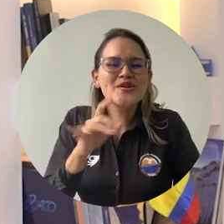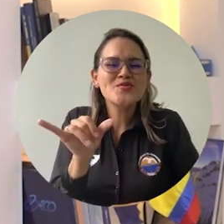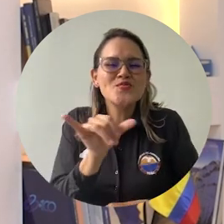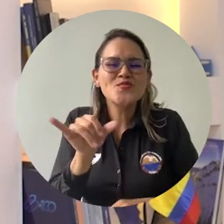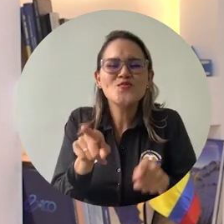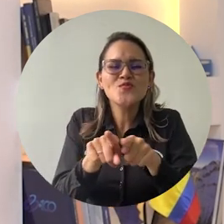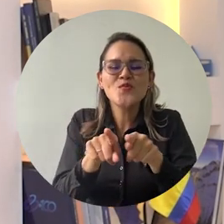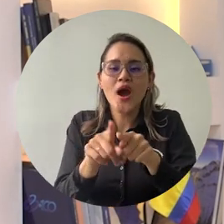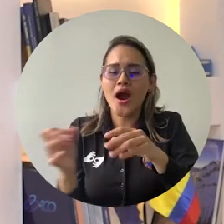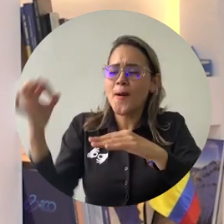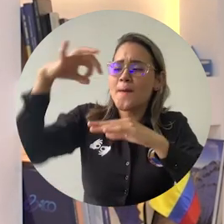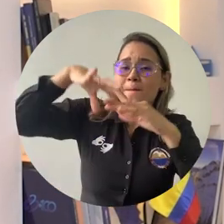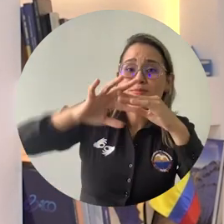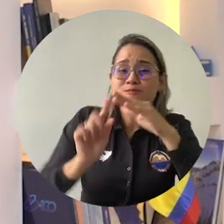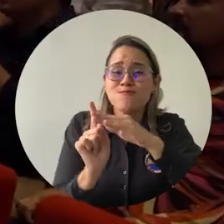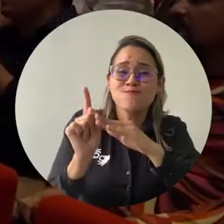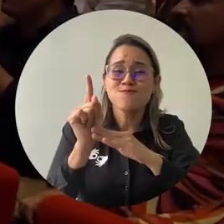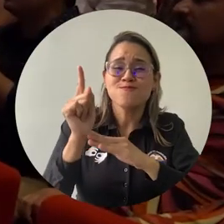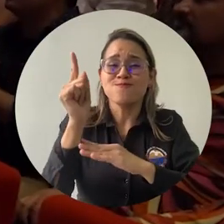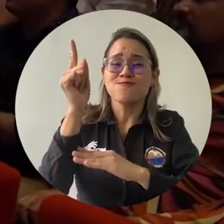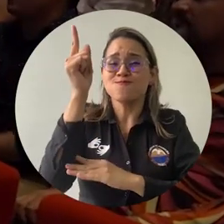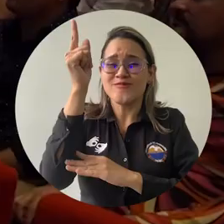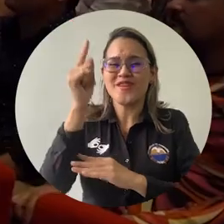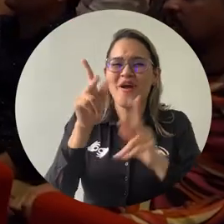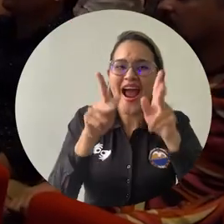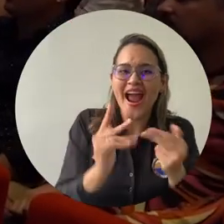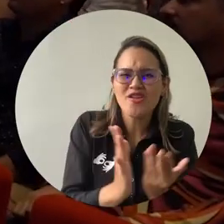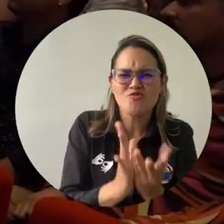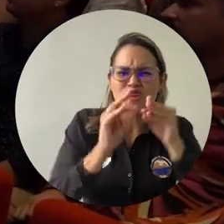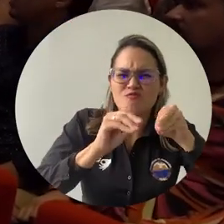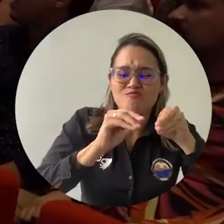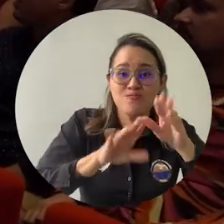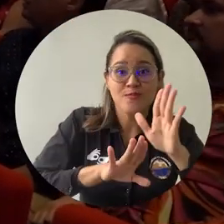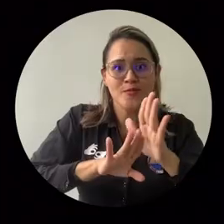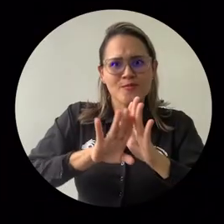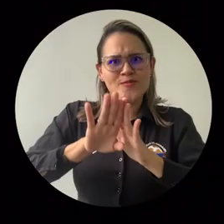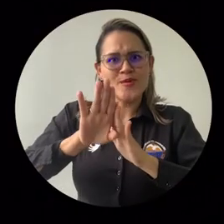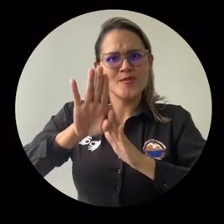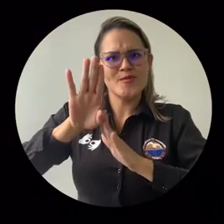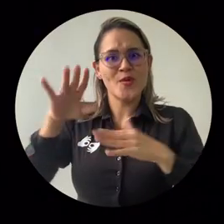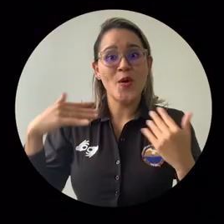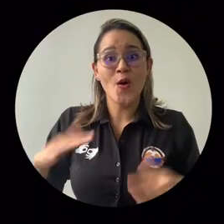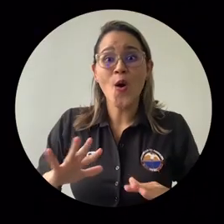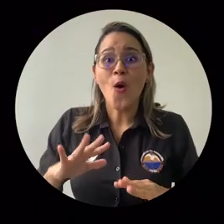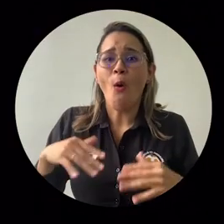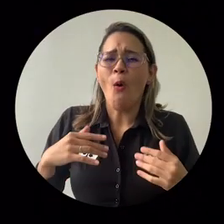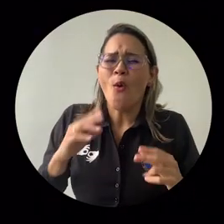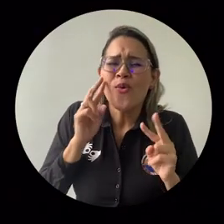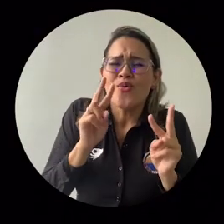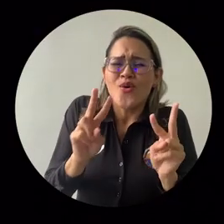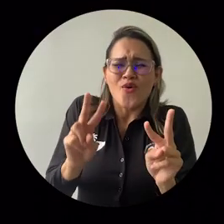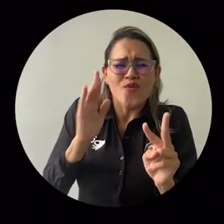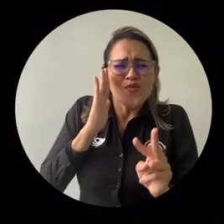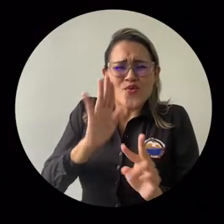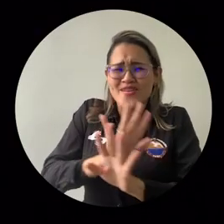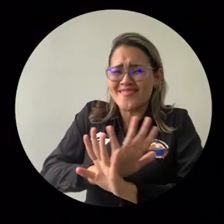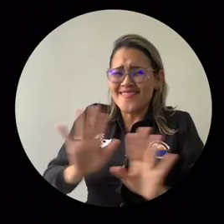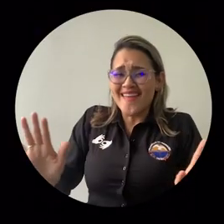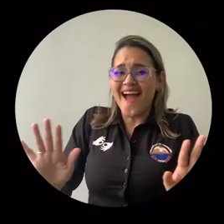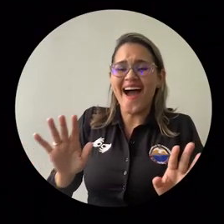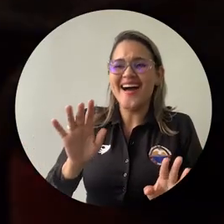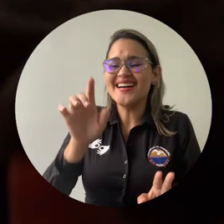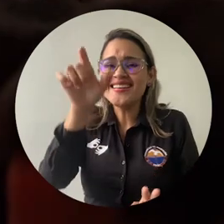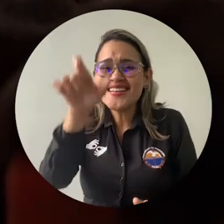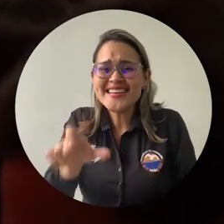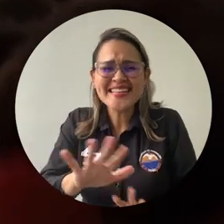satisfacción que todo buen profesor tiene. No es la económica, sino la de mirar a lo lejos con orgullo